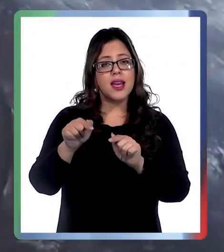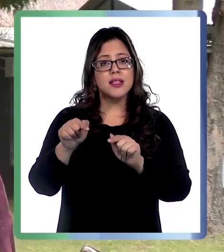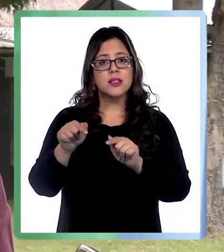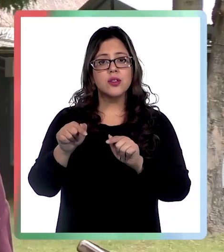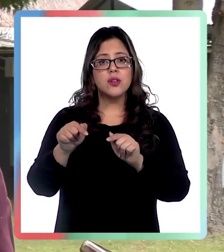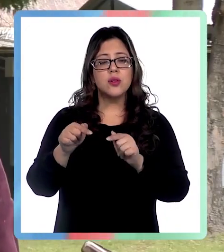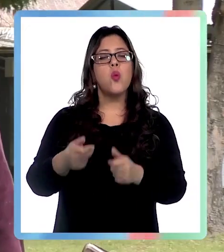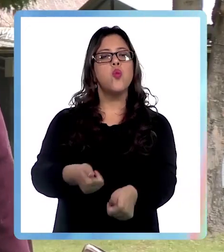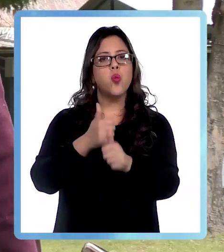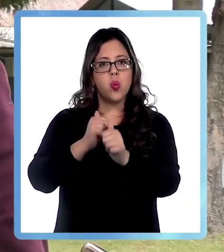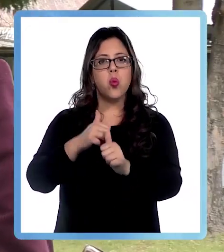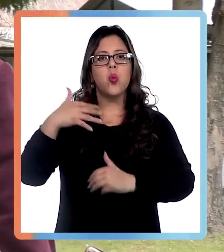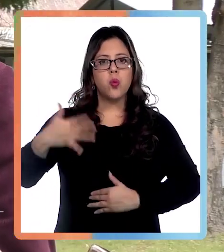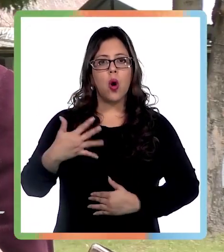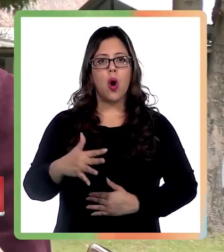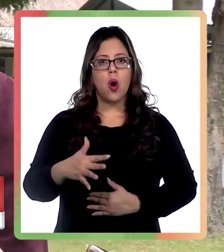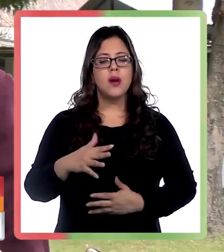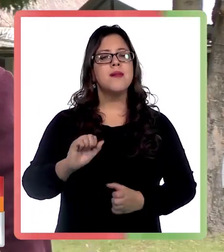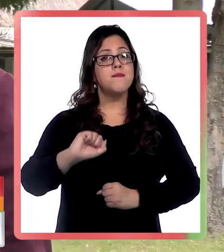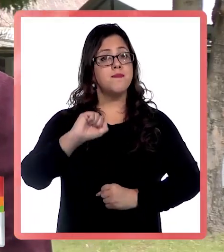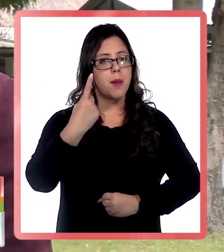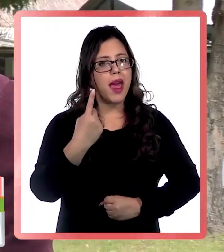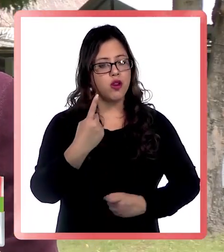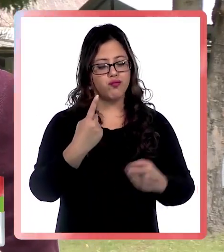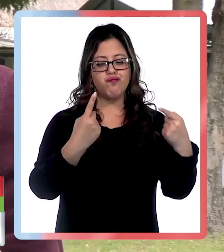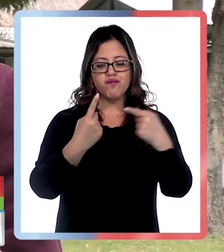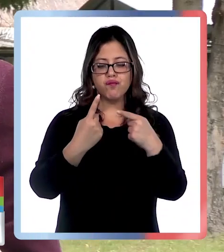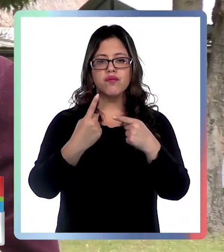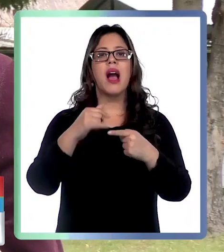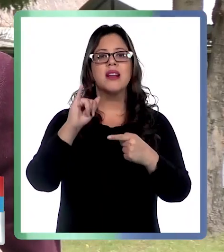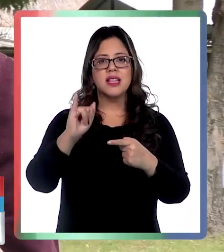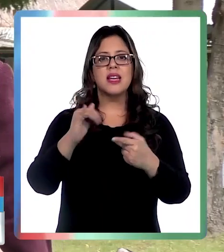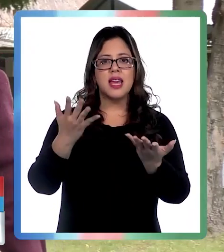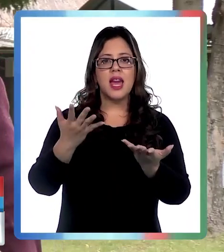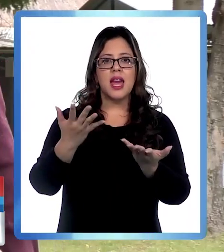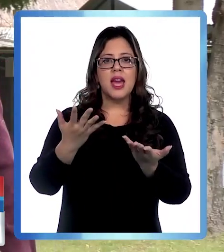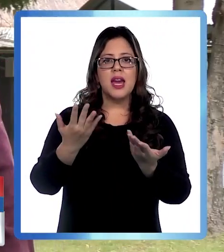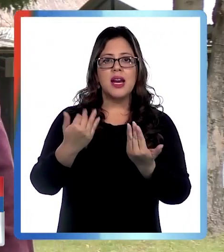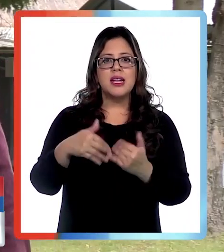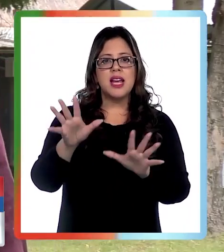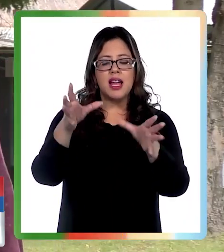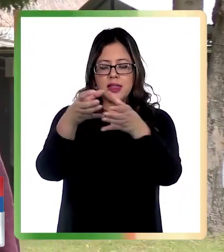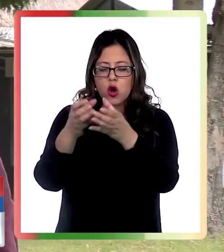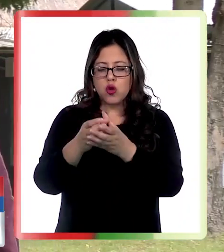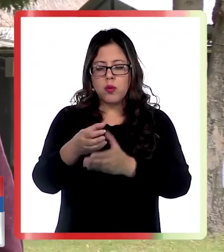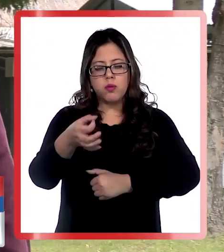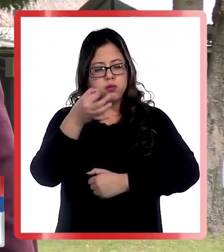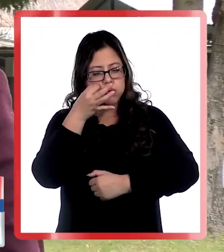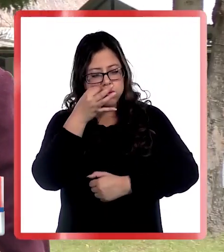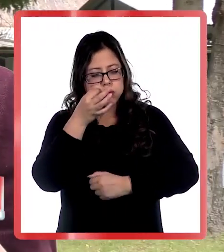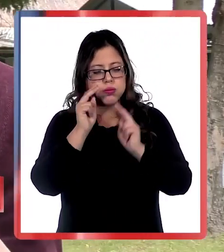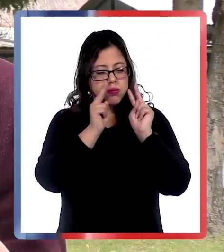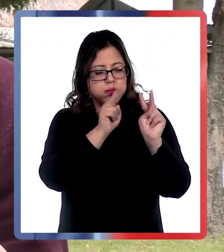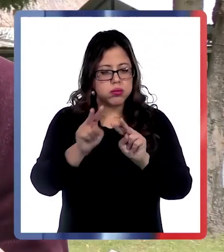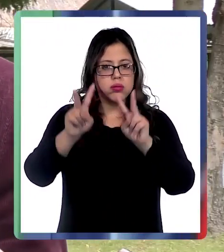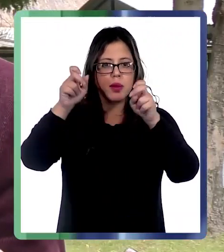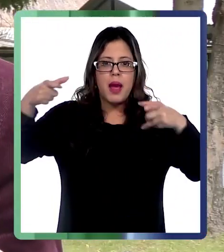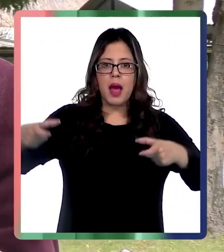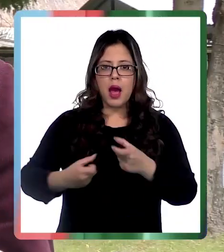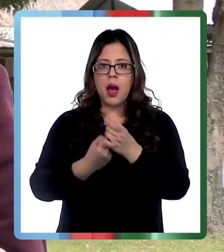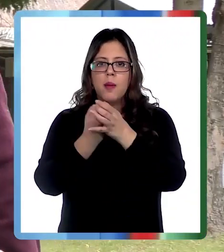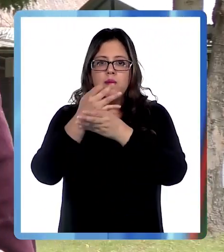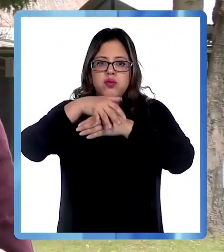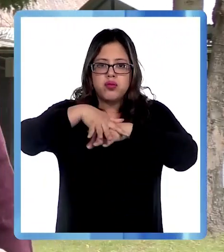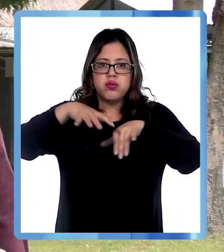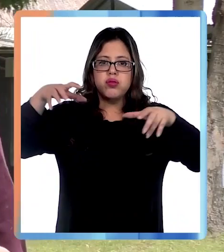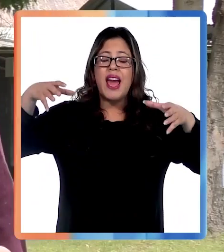conocimiento creo que es el gran desafío el el número uno de los observatorios volcanológico en el mundo